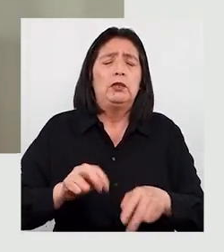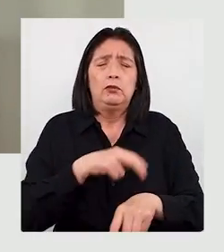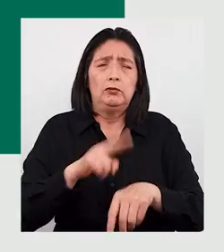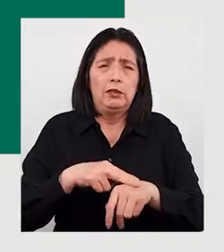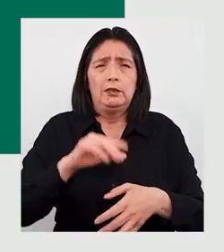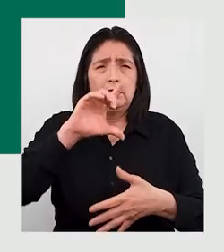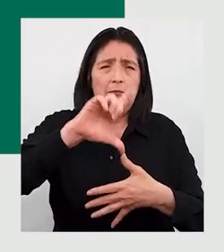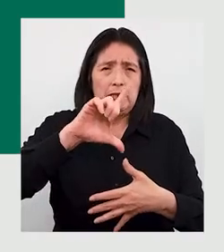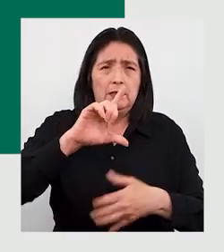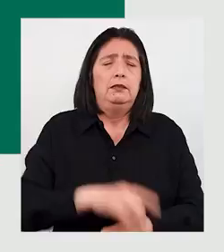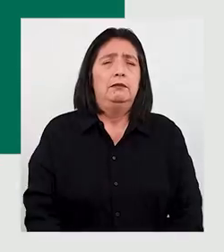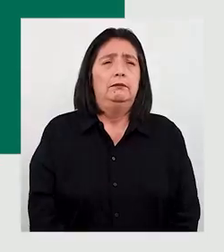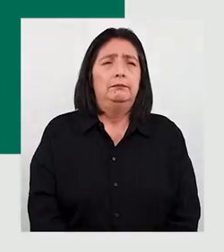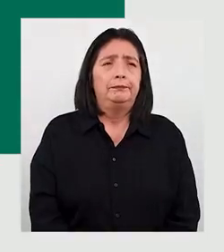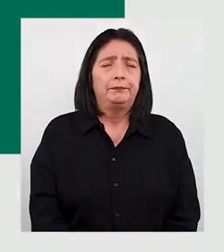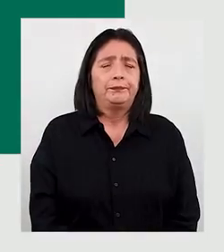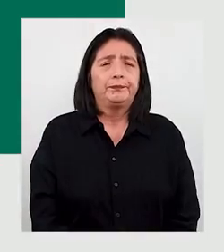Latina.